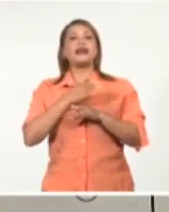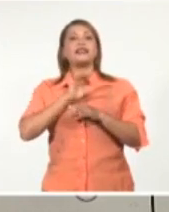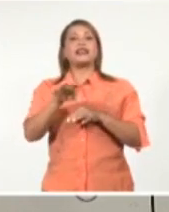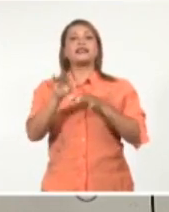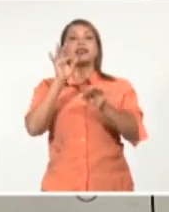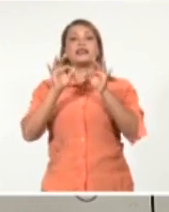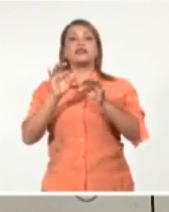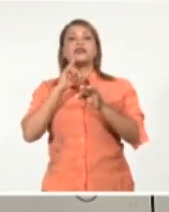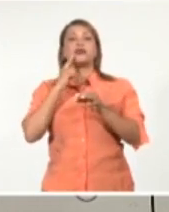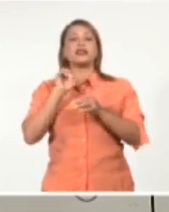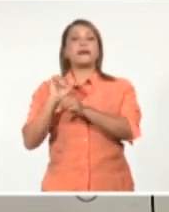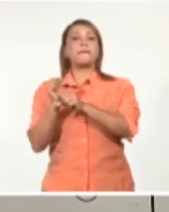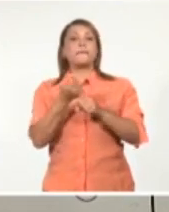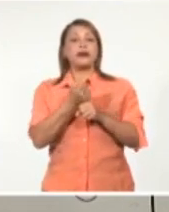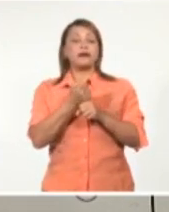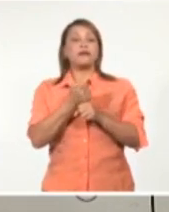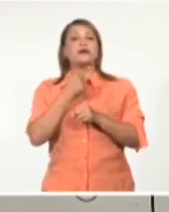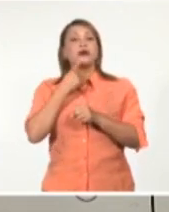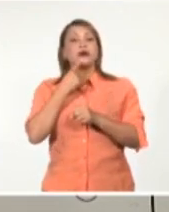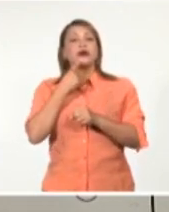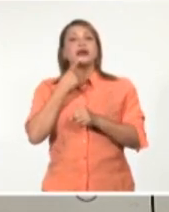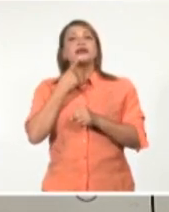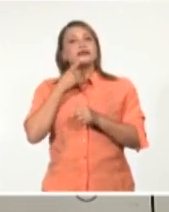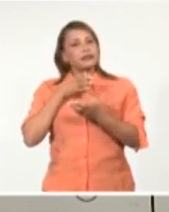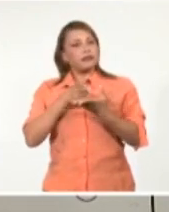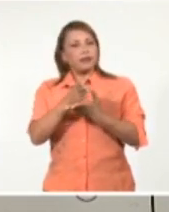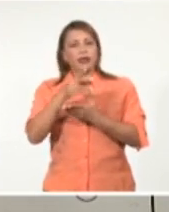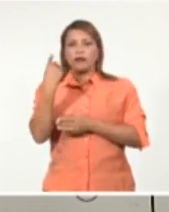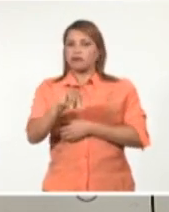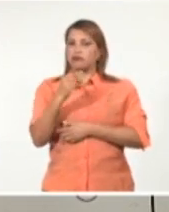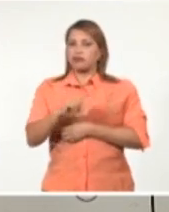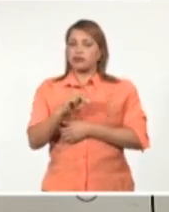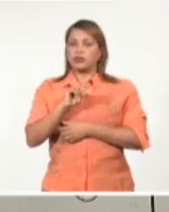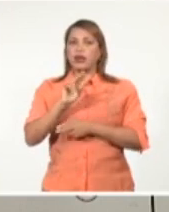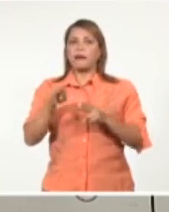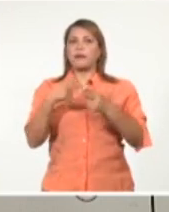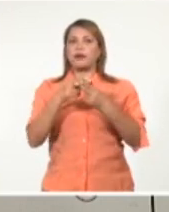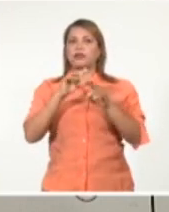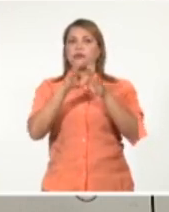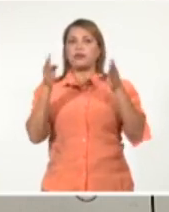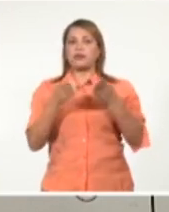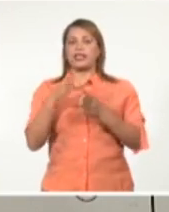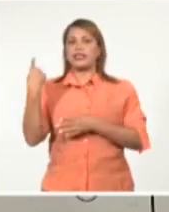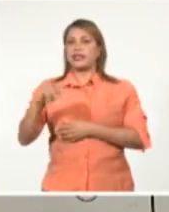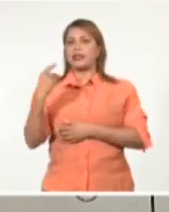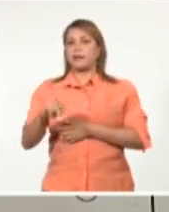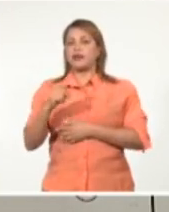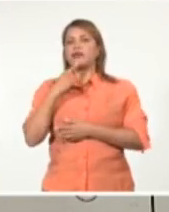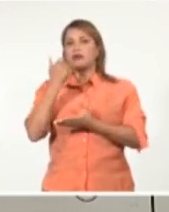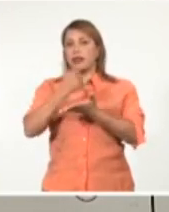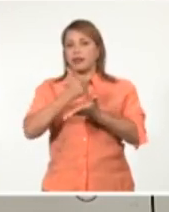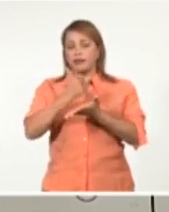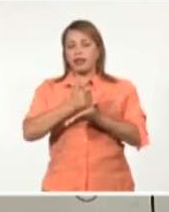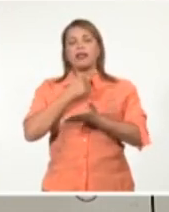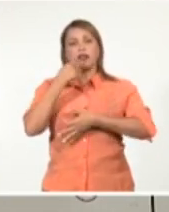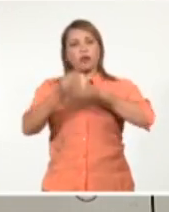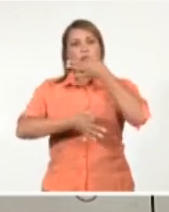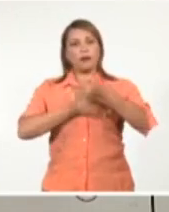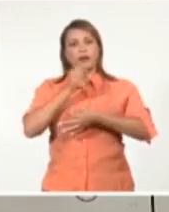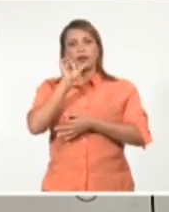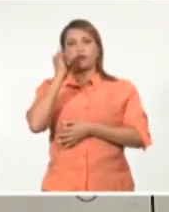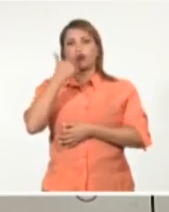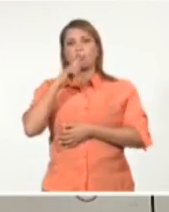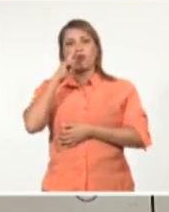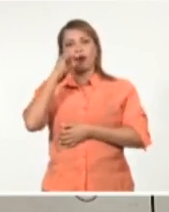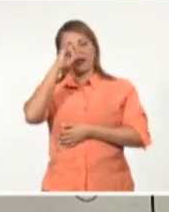de béisbol Five continúa su preparación rumbo al campeonato mundial desde la sede de sus entrenamientos tenemos con más detalles al colega actual Hernández